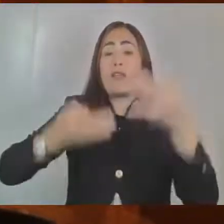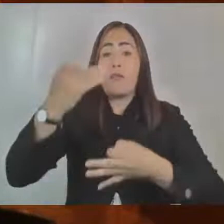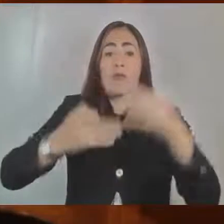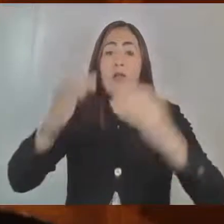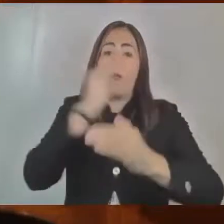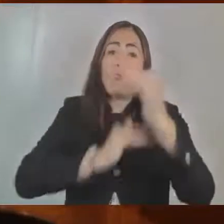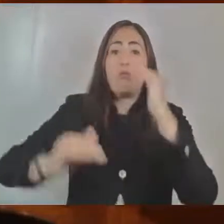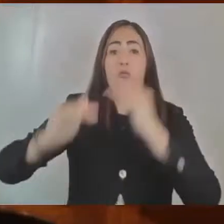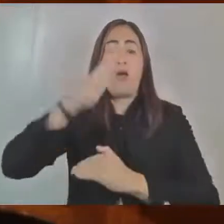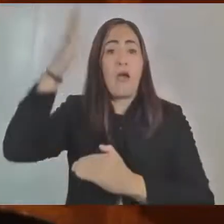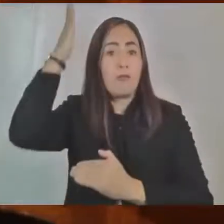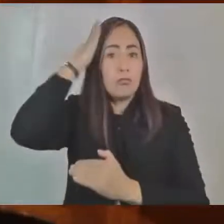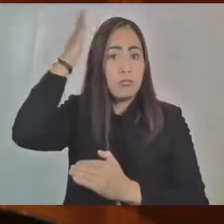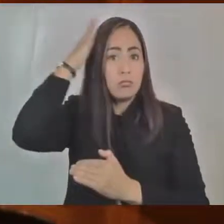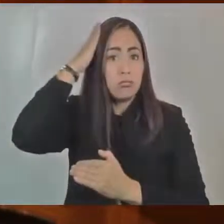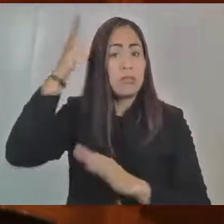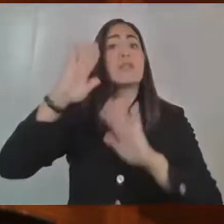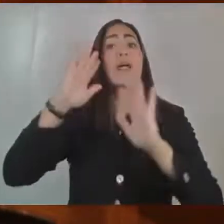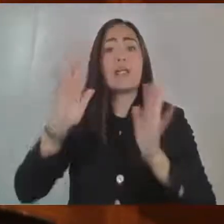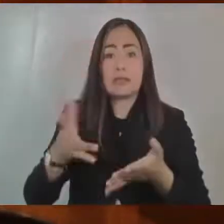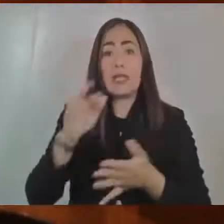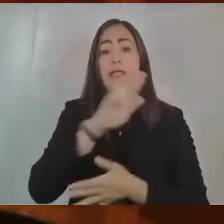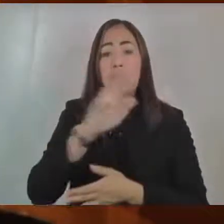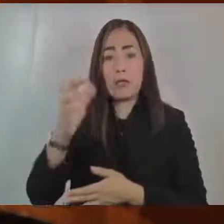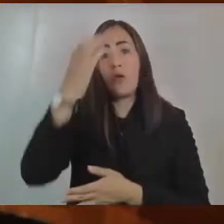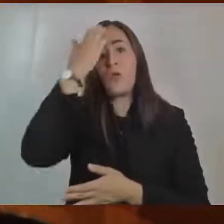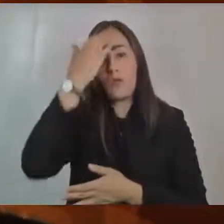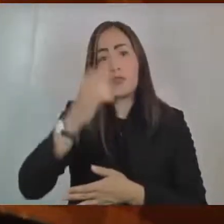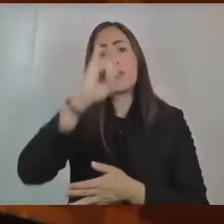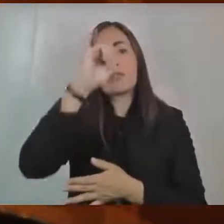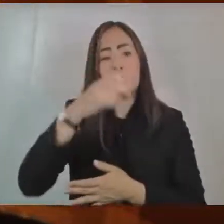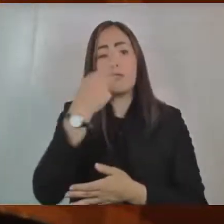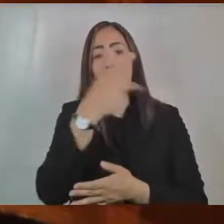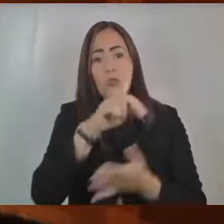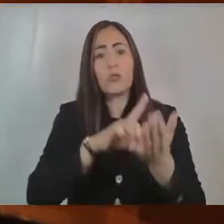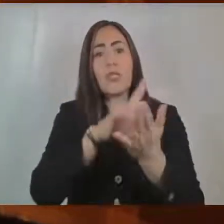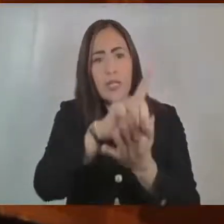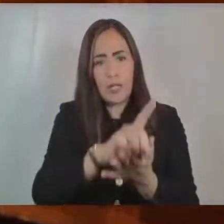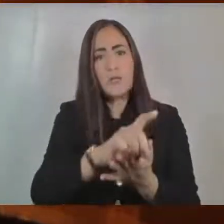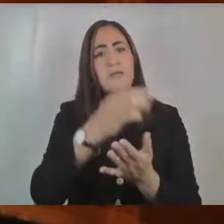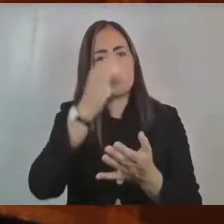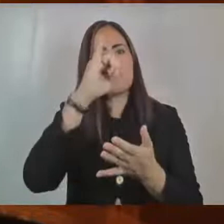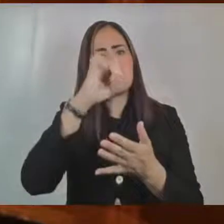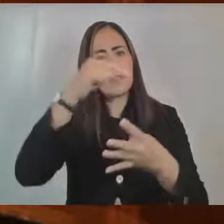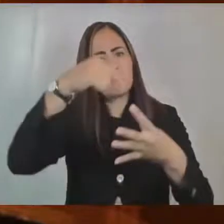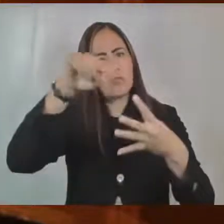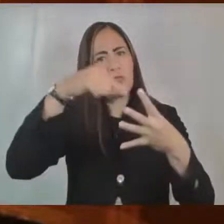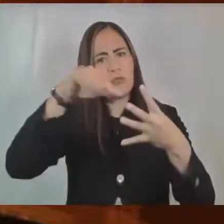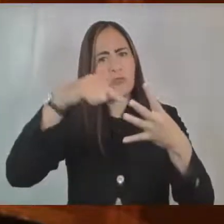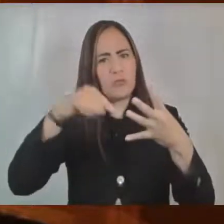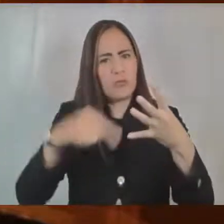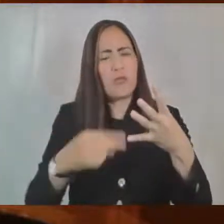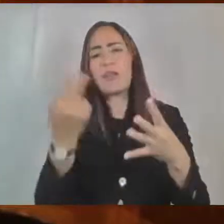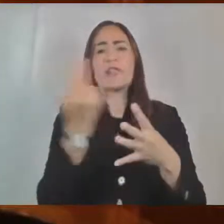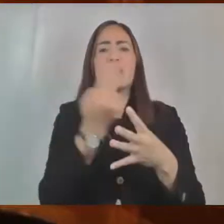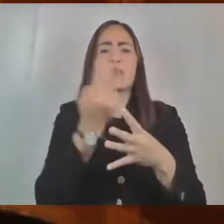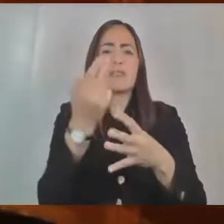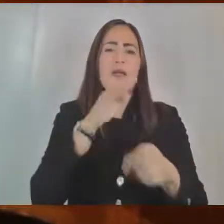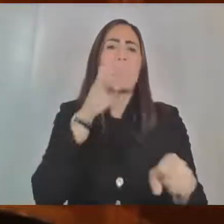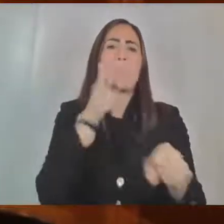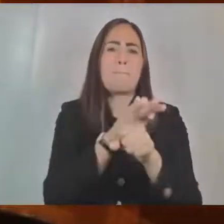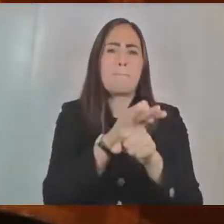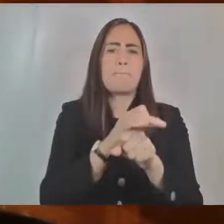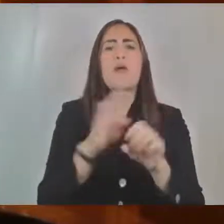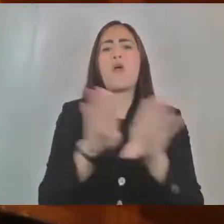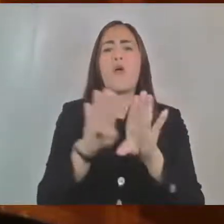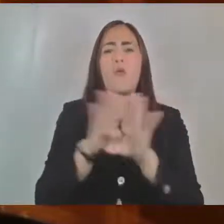tribunal constitucional del país ha reconocido la existencia de diversos derechos y obligaciones que deben de garantizar desde